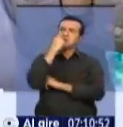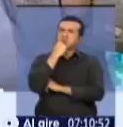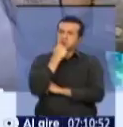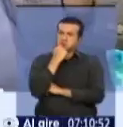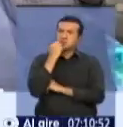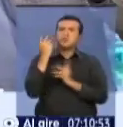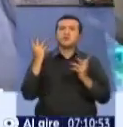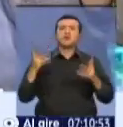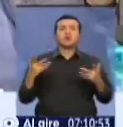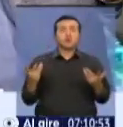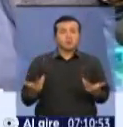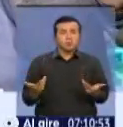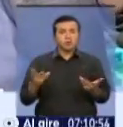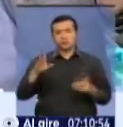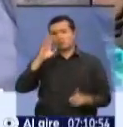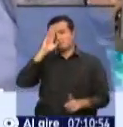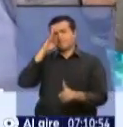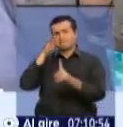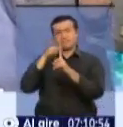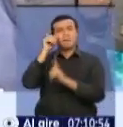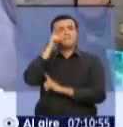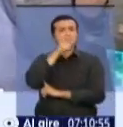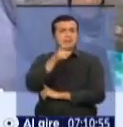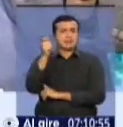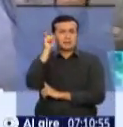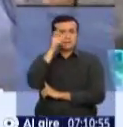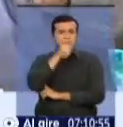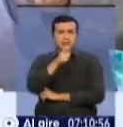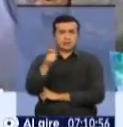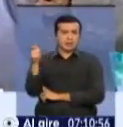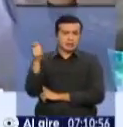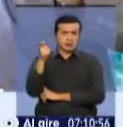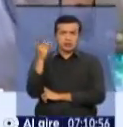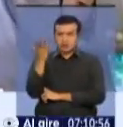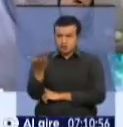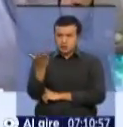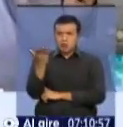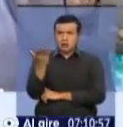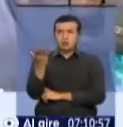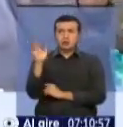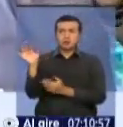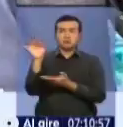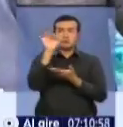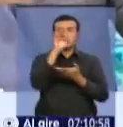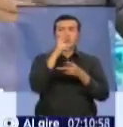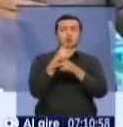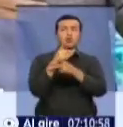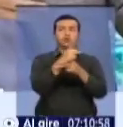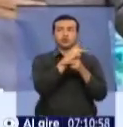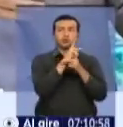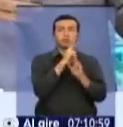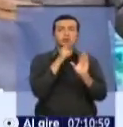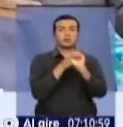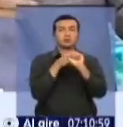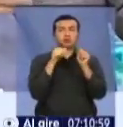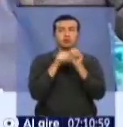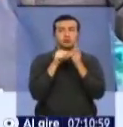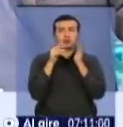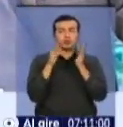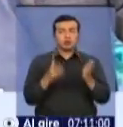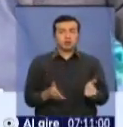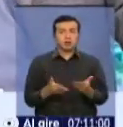independientemente de la actuación objetiva del fiscal general del Estado, él fue designado por un Consejo de Participación